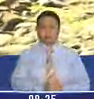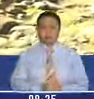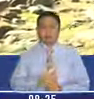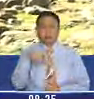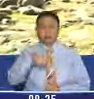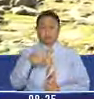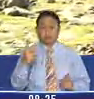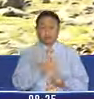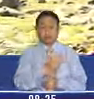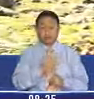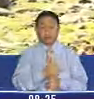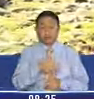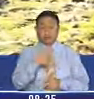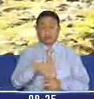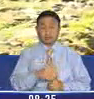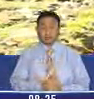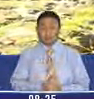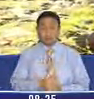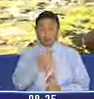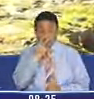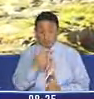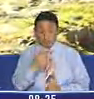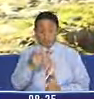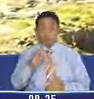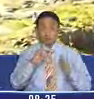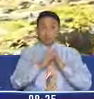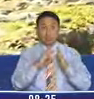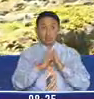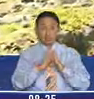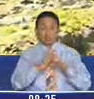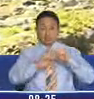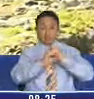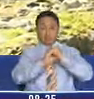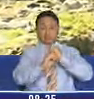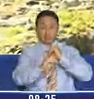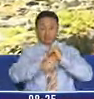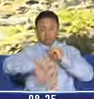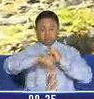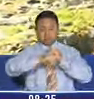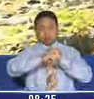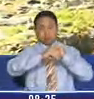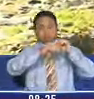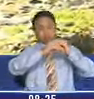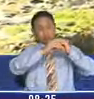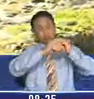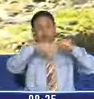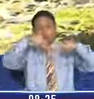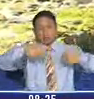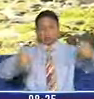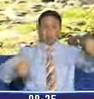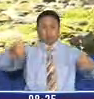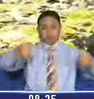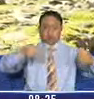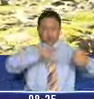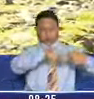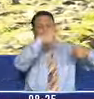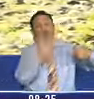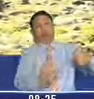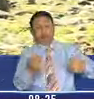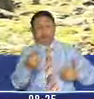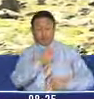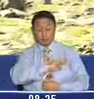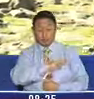casi se llevaron los medidores. Ahí hay las huellas en la casa, los tubos, todo eso, que se quedó colgada una volqueta aquí. Y fue del municipio